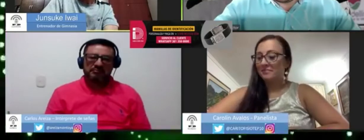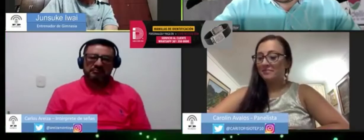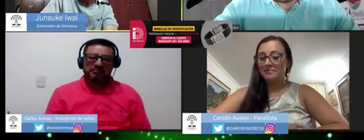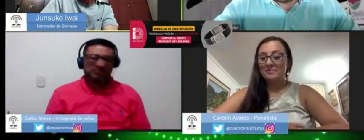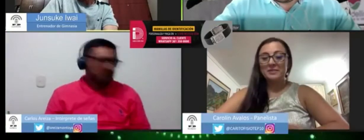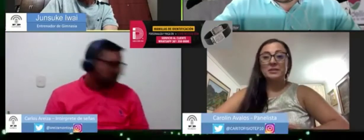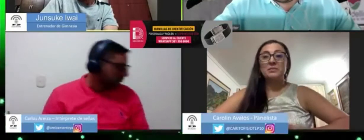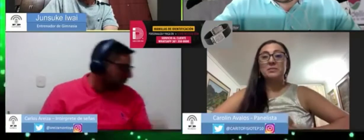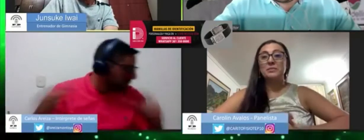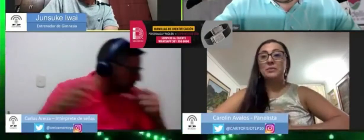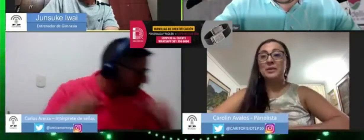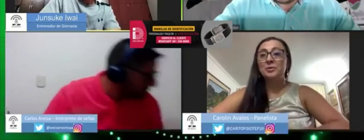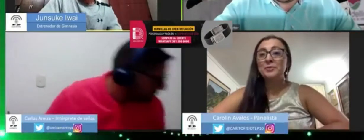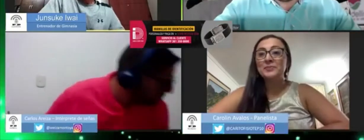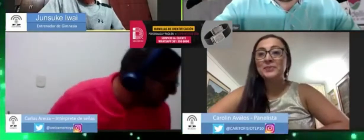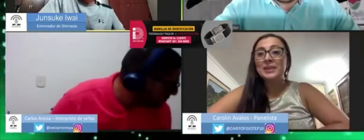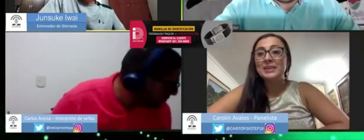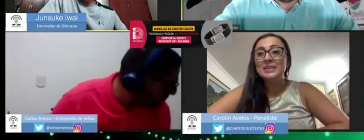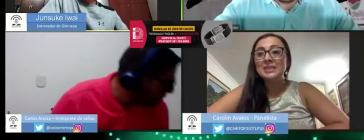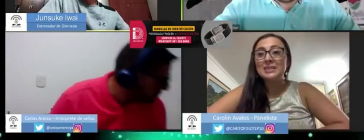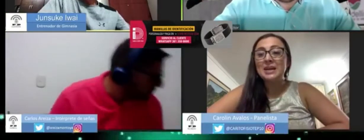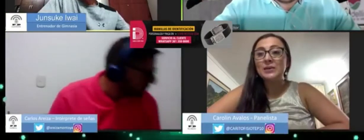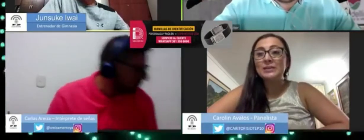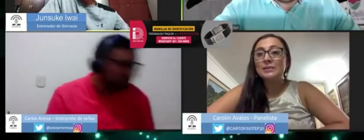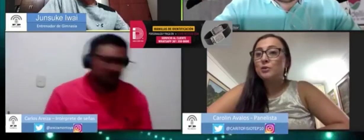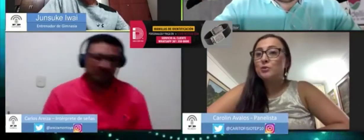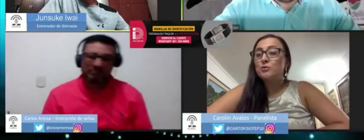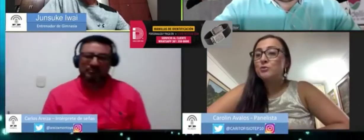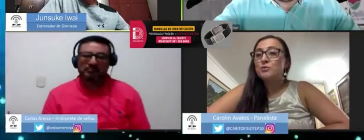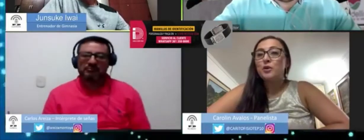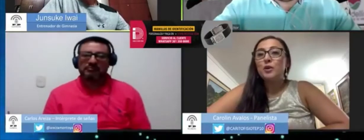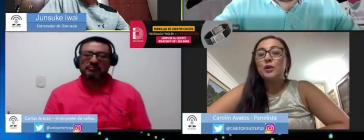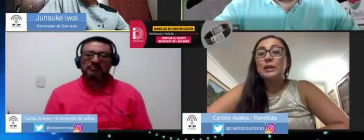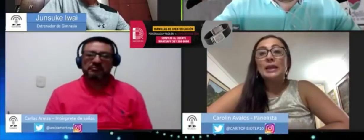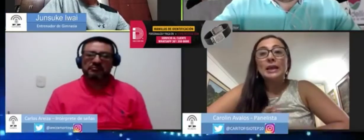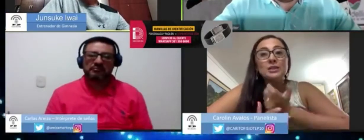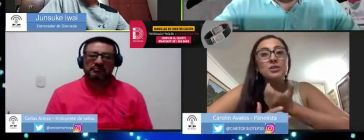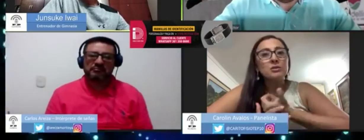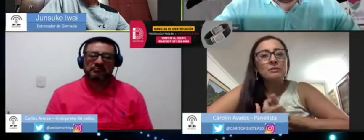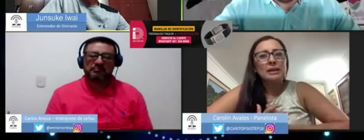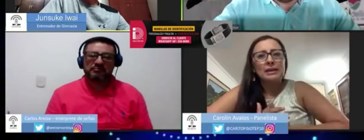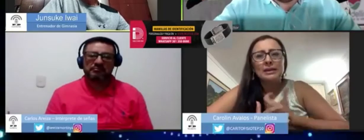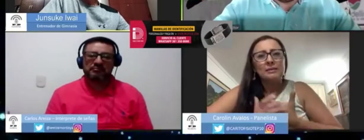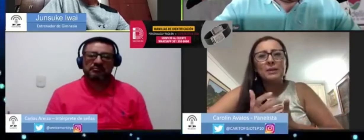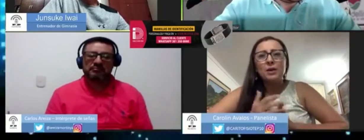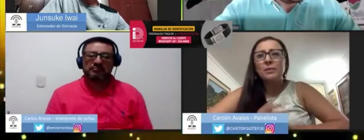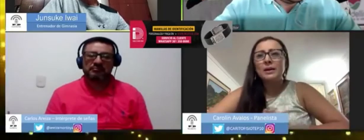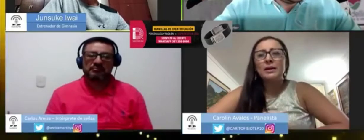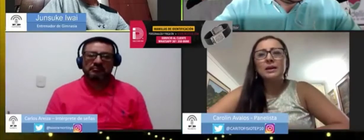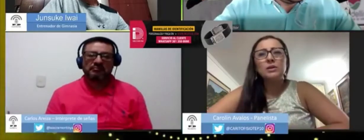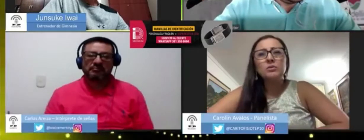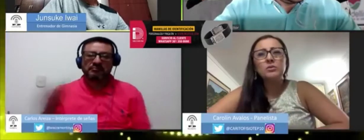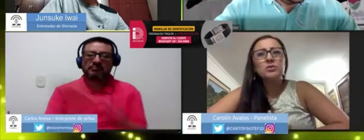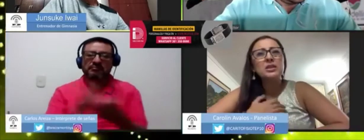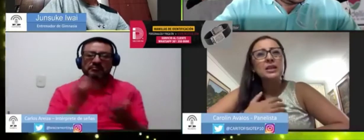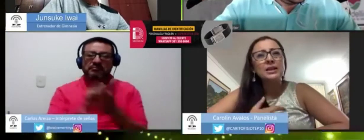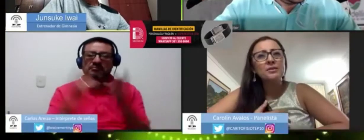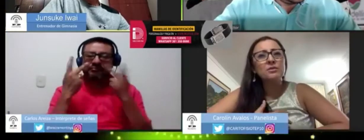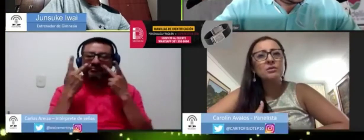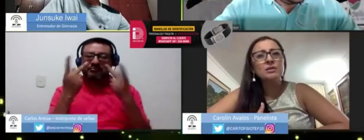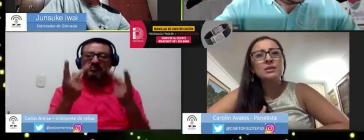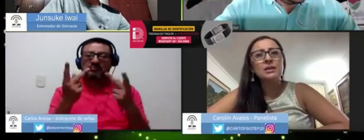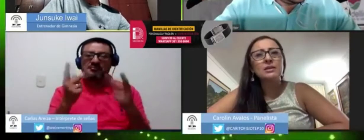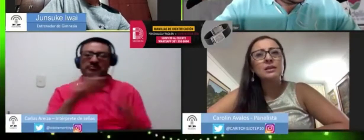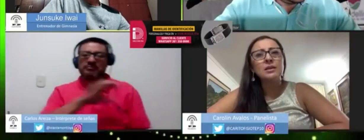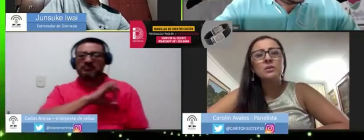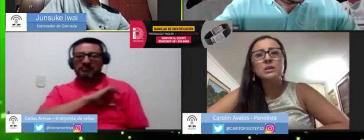competencia. No, ya saben, de hecho, veo por ahí como unos chilenos que